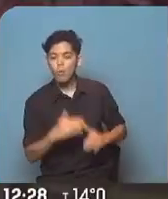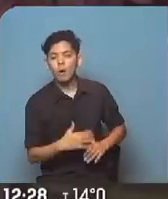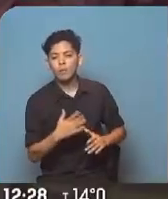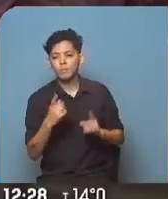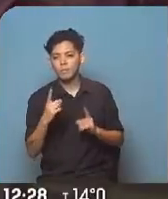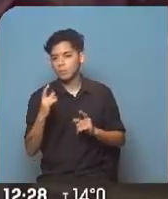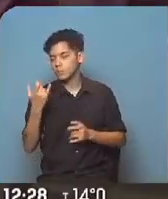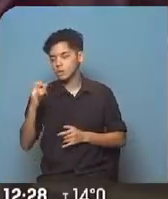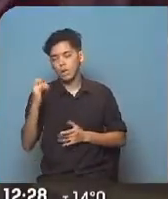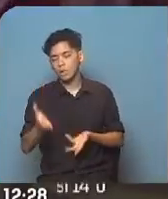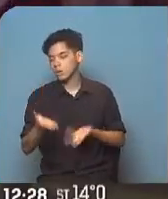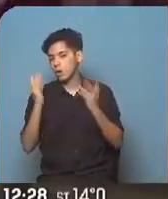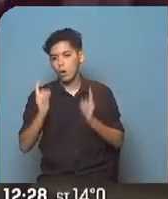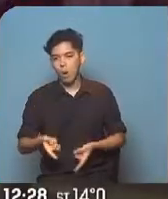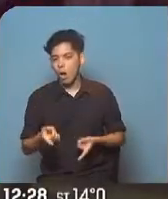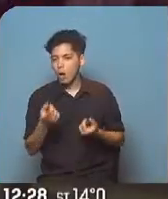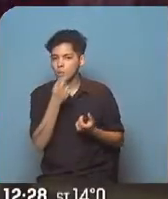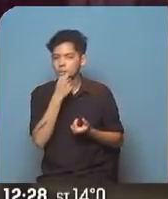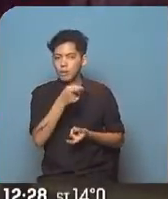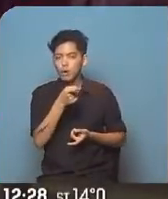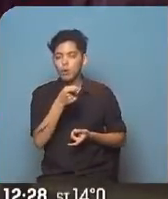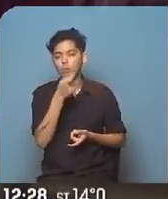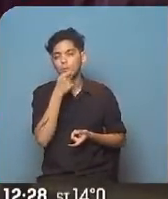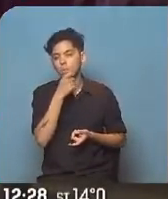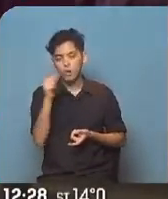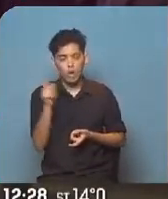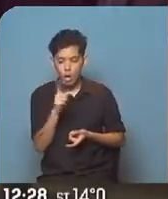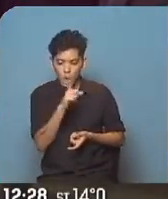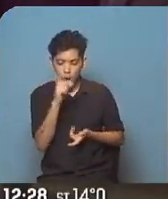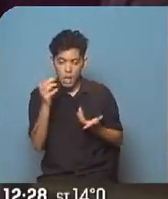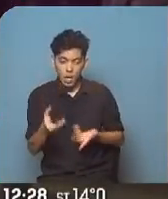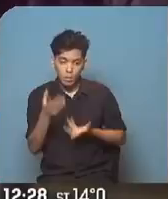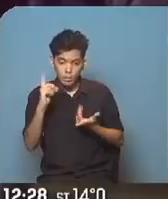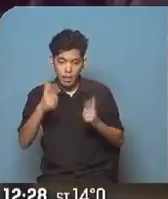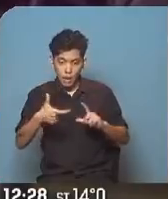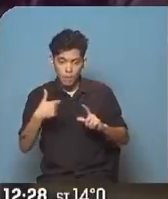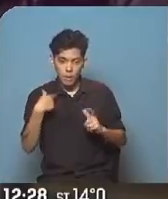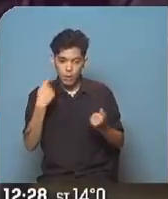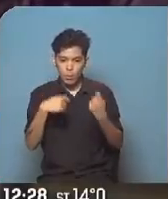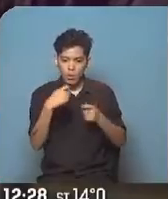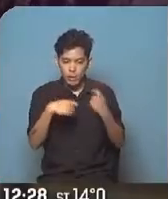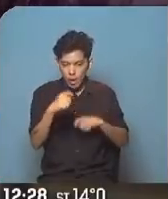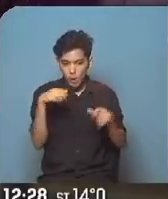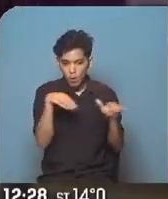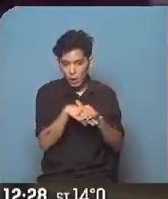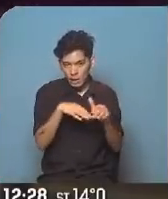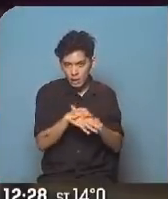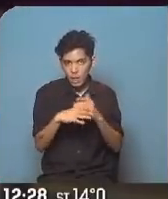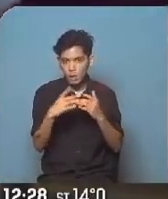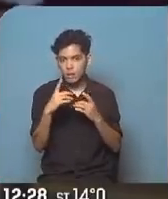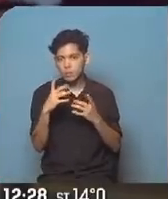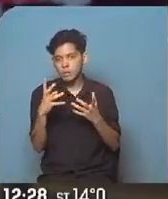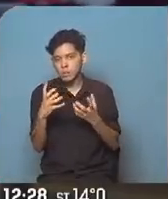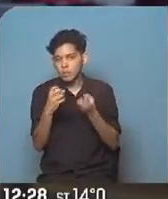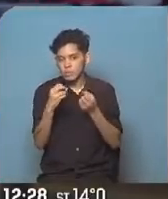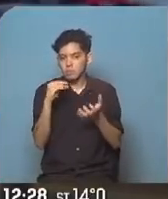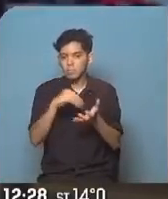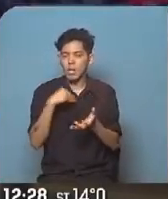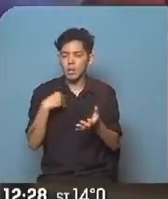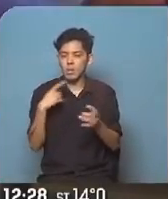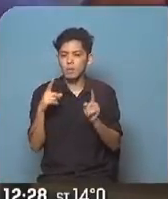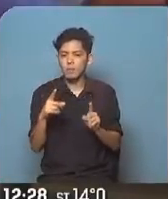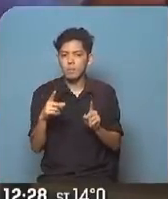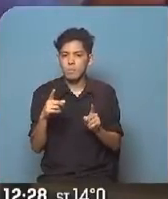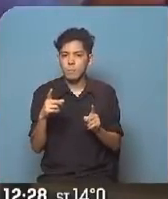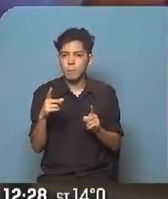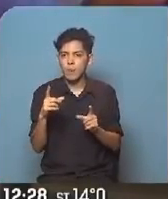va a subir porque en realidad si vos no querés que suba el tipo de cambio, salís a vender reservas, vas a estar absorbiendo liquidez y entonces las tasas